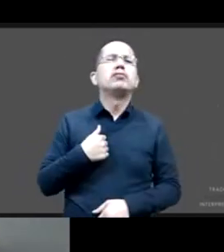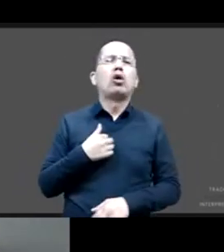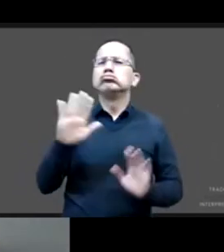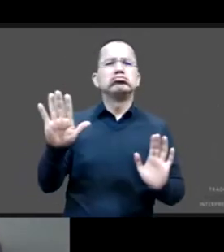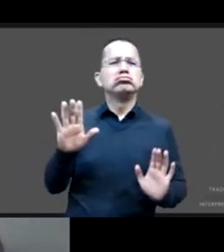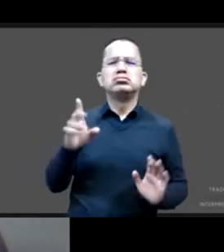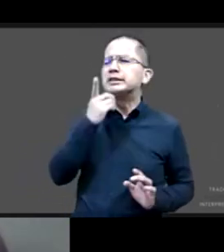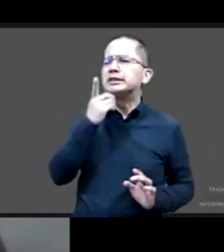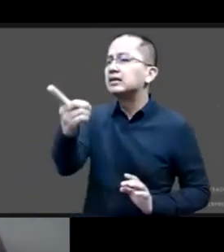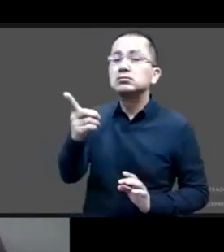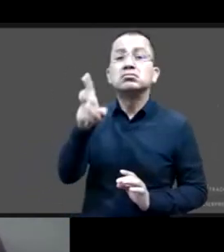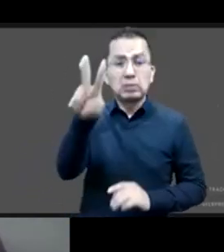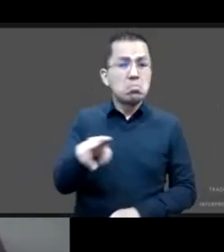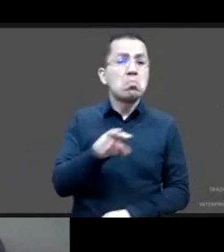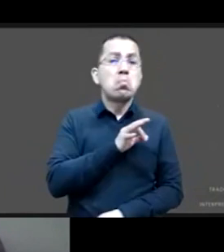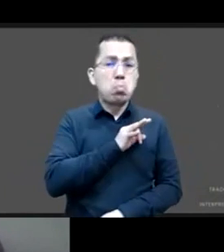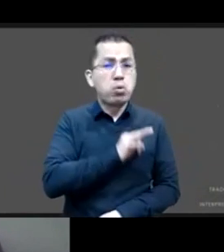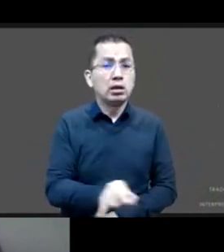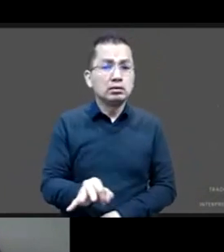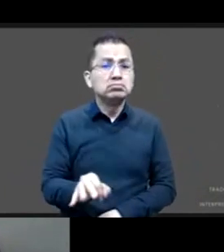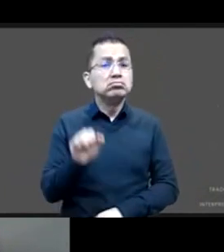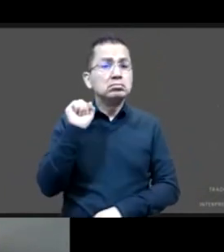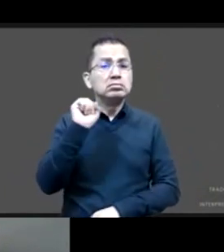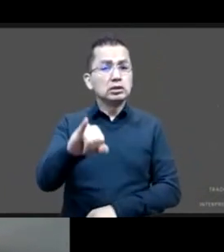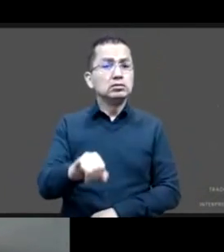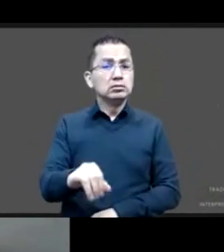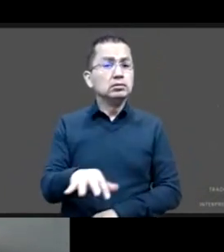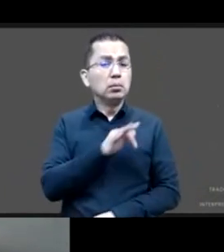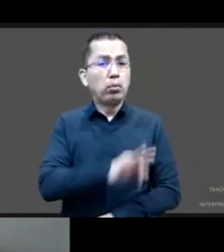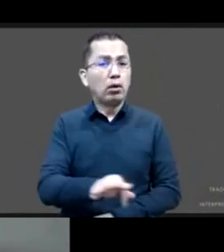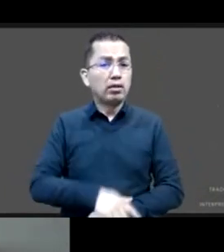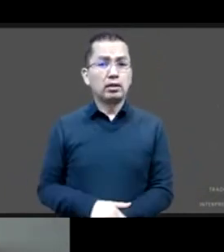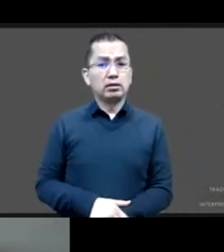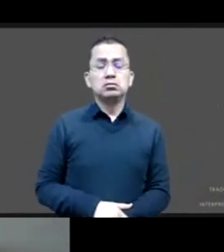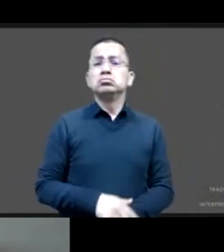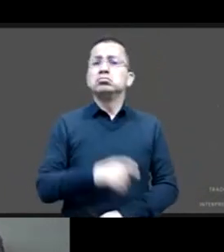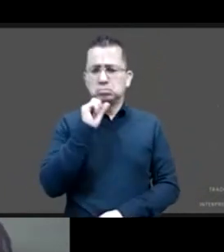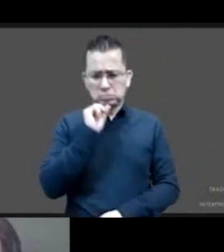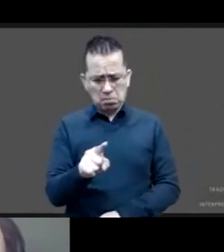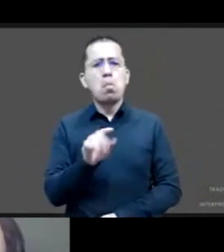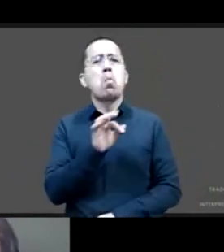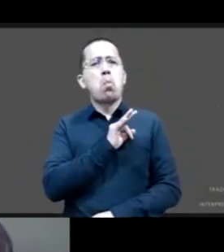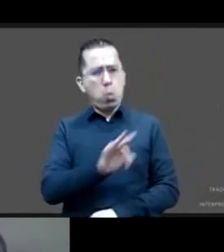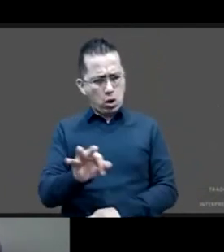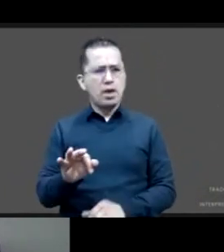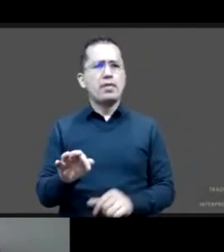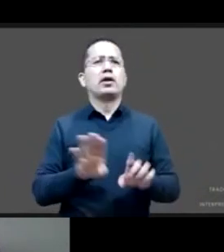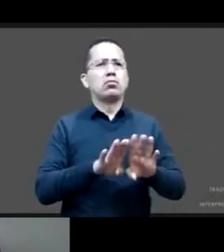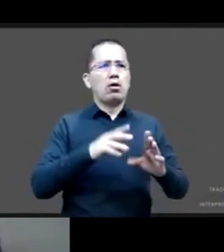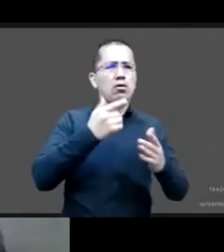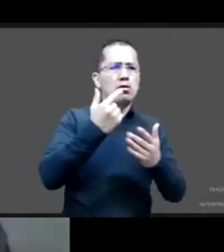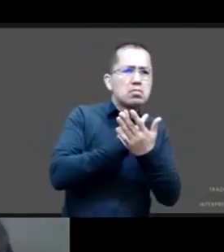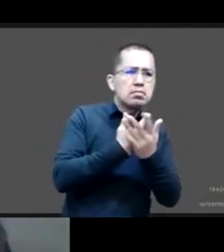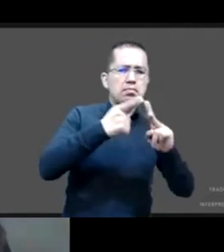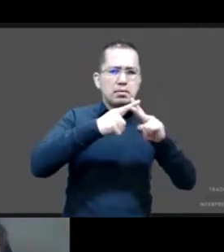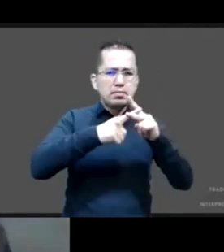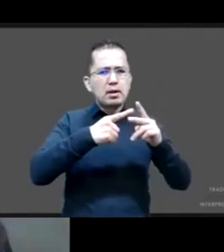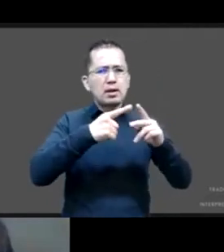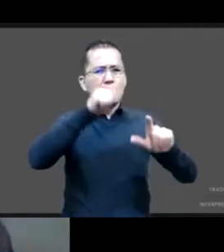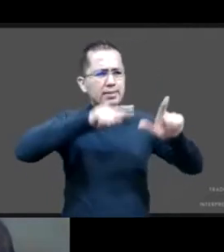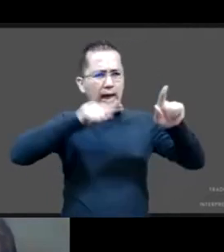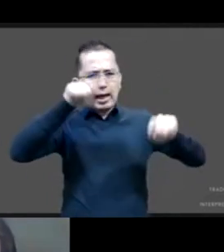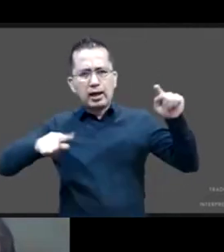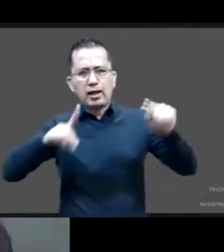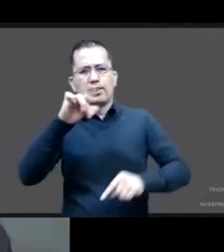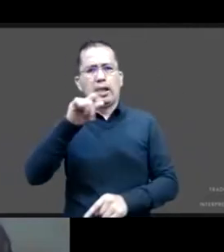puede verificar a través de datos a través de evidencias empíricas voy a poner el ejemplo